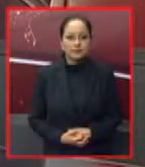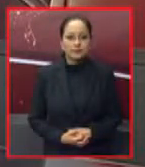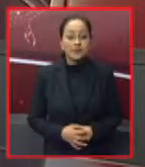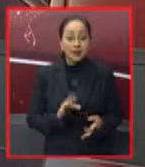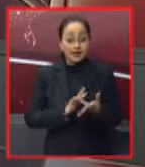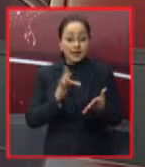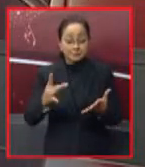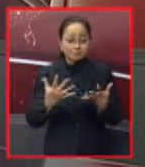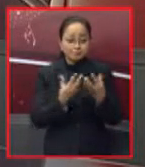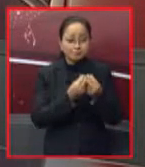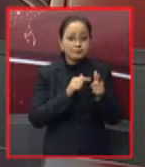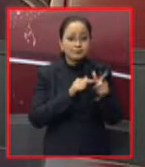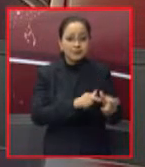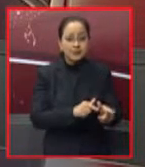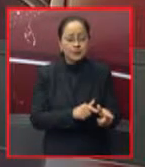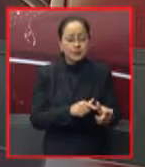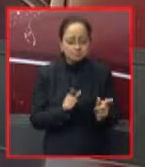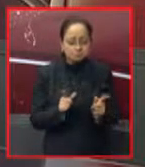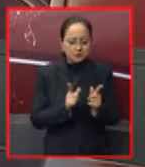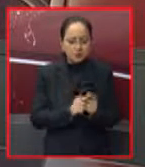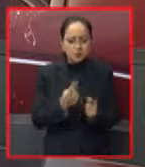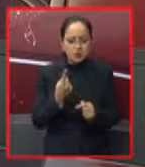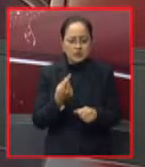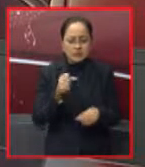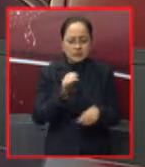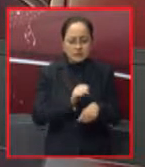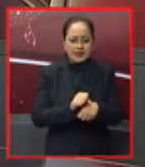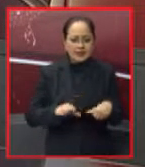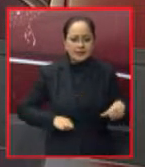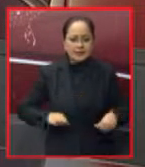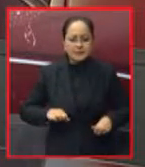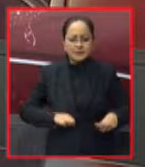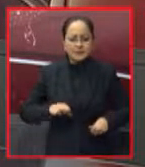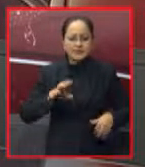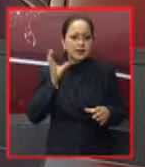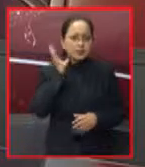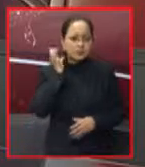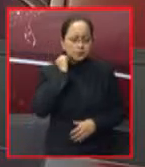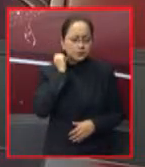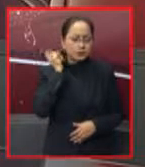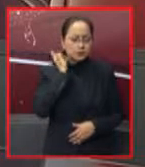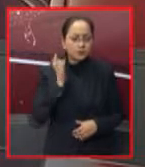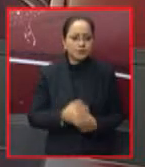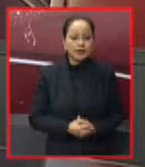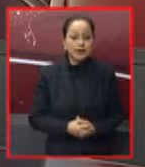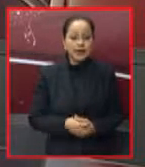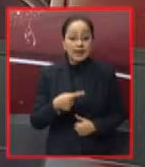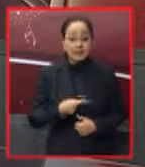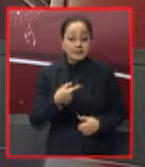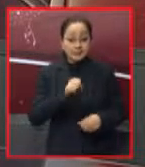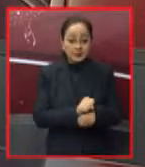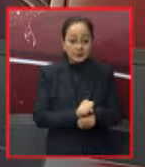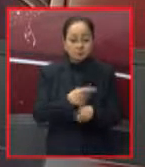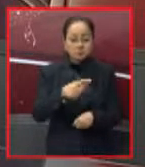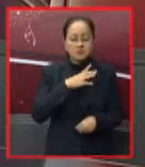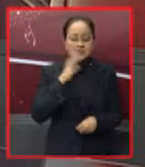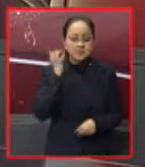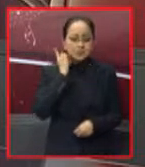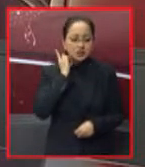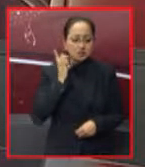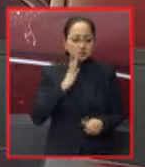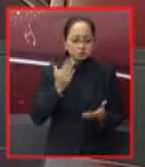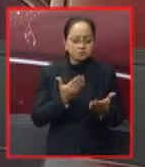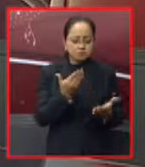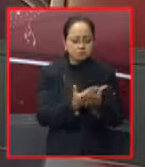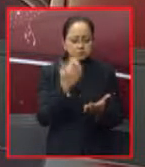Gracias por continuar con nosotros en este resumen de las actividades legislativas. Esta semana los diputados analizaron el dictamen que da derecho a